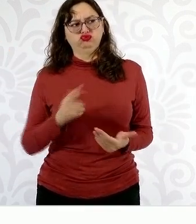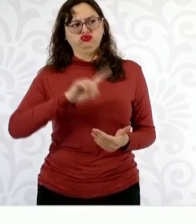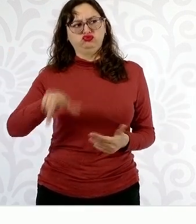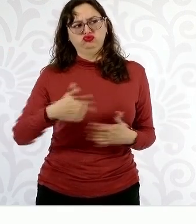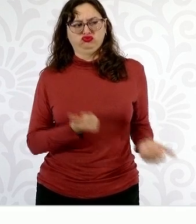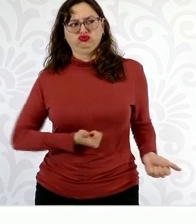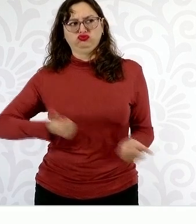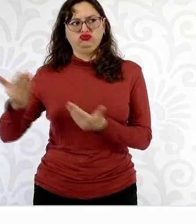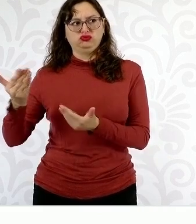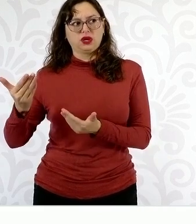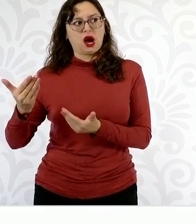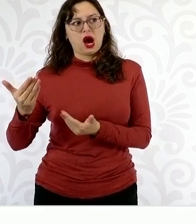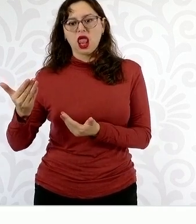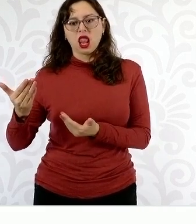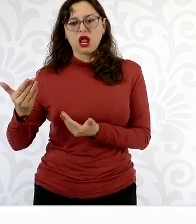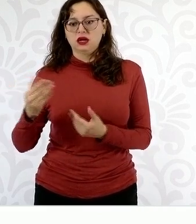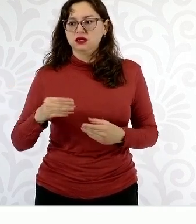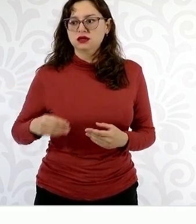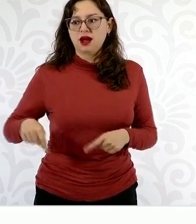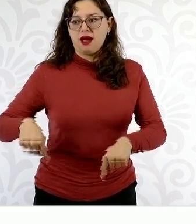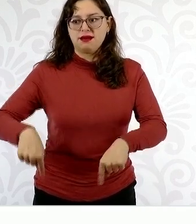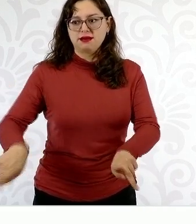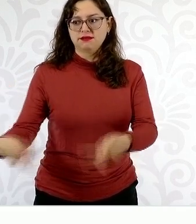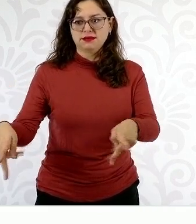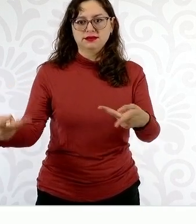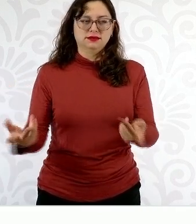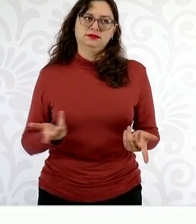vendiendo en México como producto terminado en un stand.